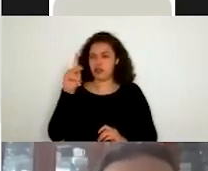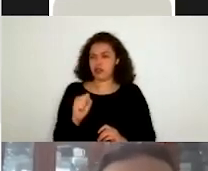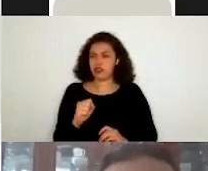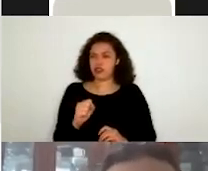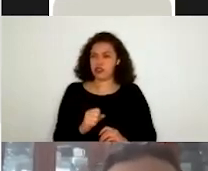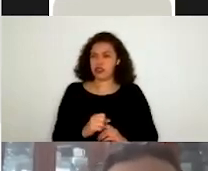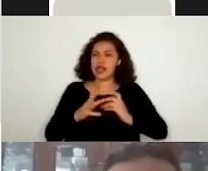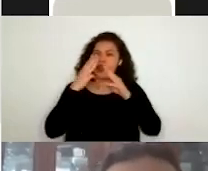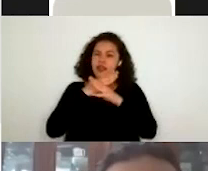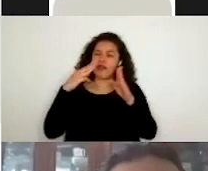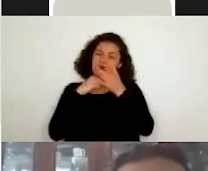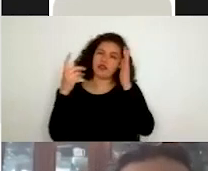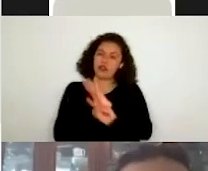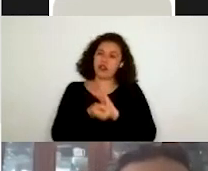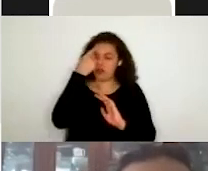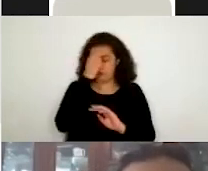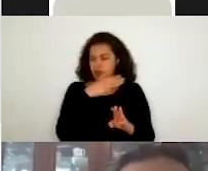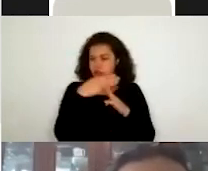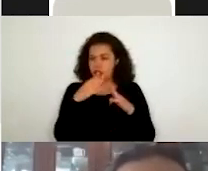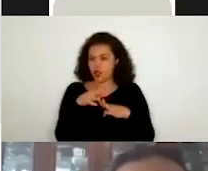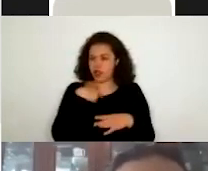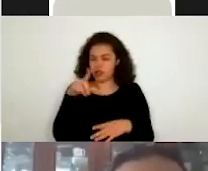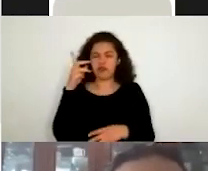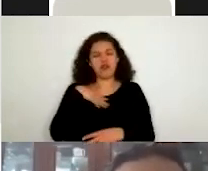de incendio MESERI.